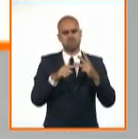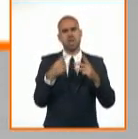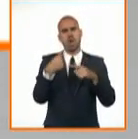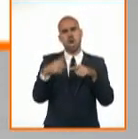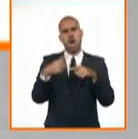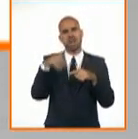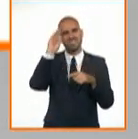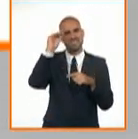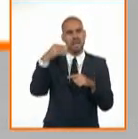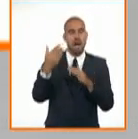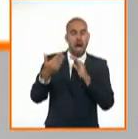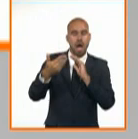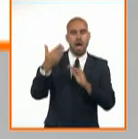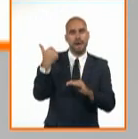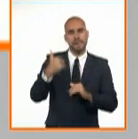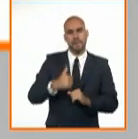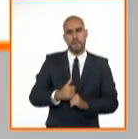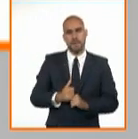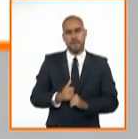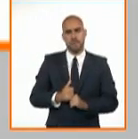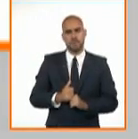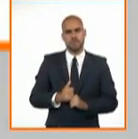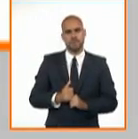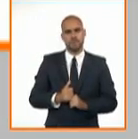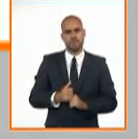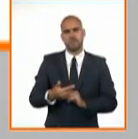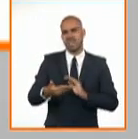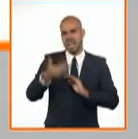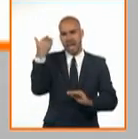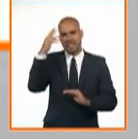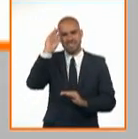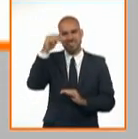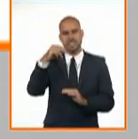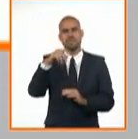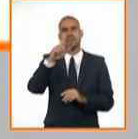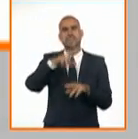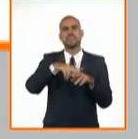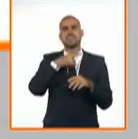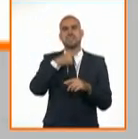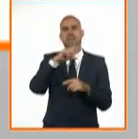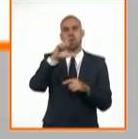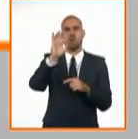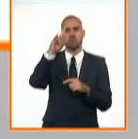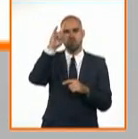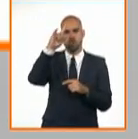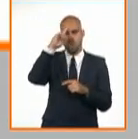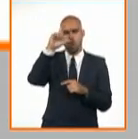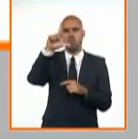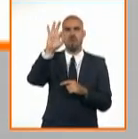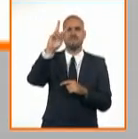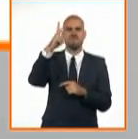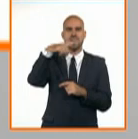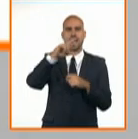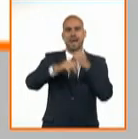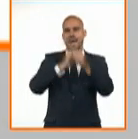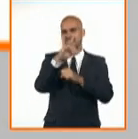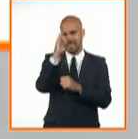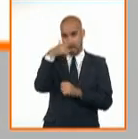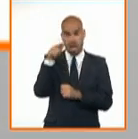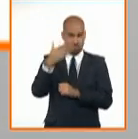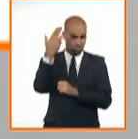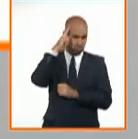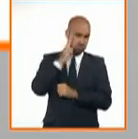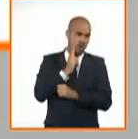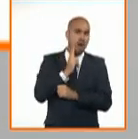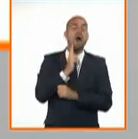la antigua checoslovaquia en 10 de octubre también con tecnología checoslovaca dos bloques